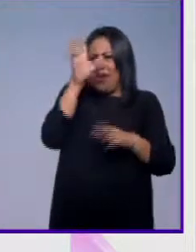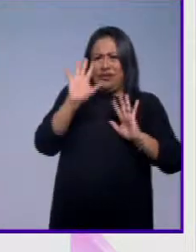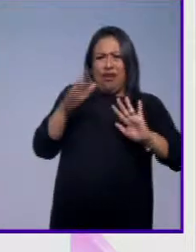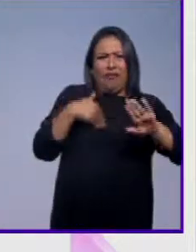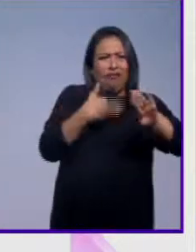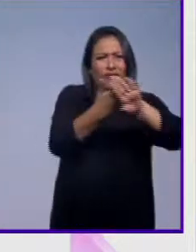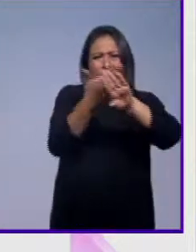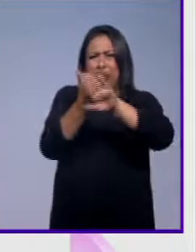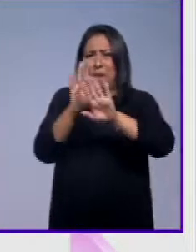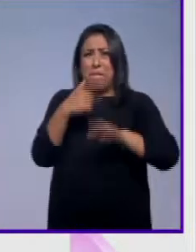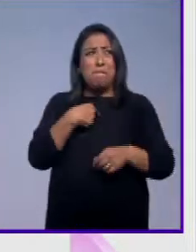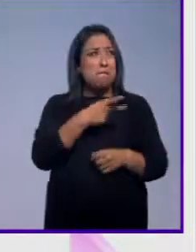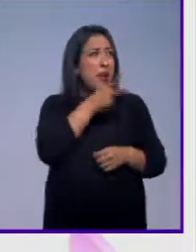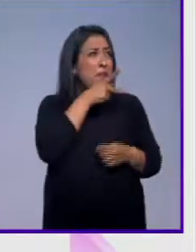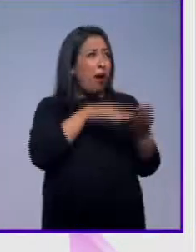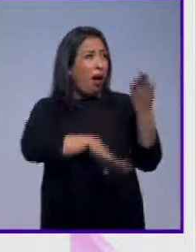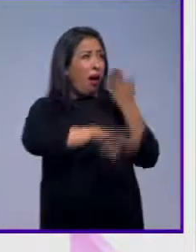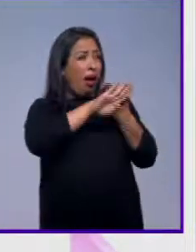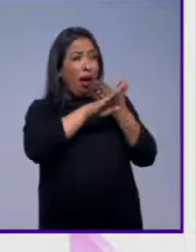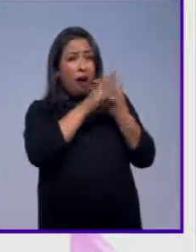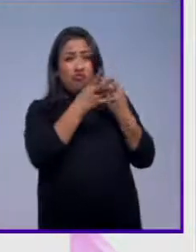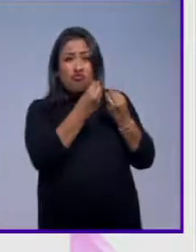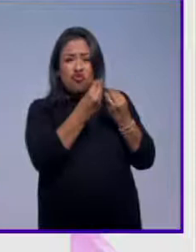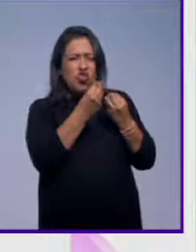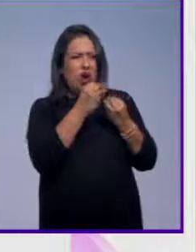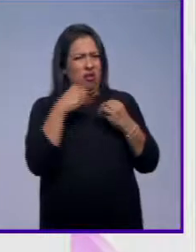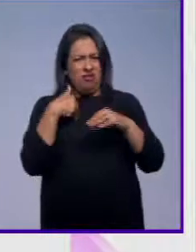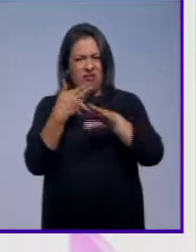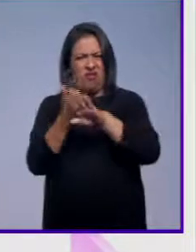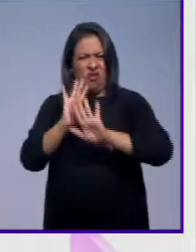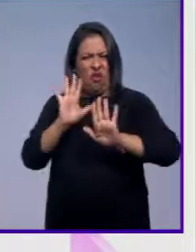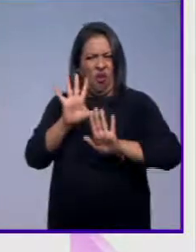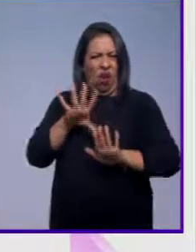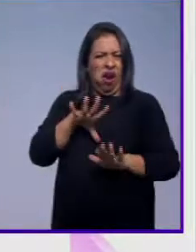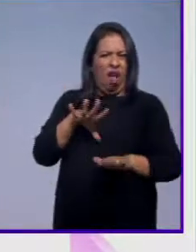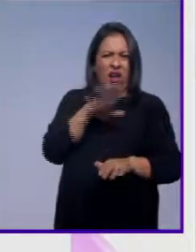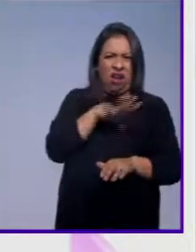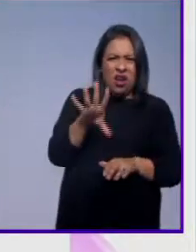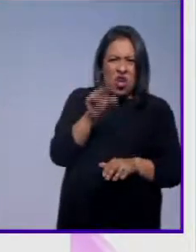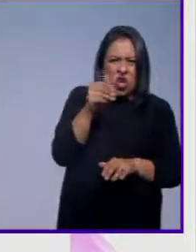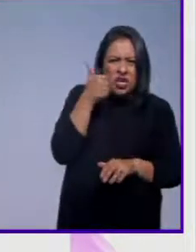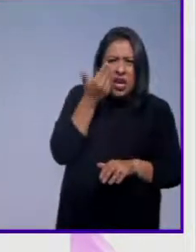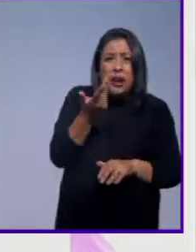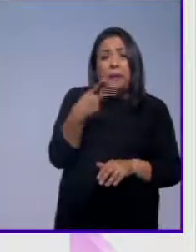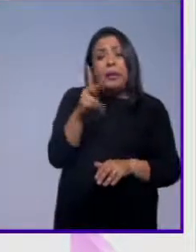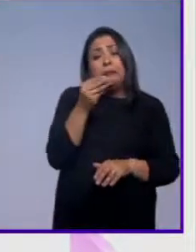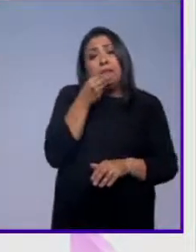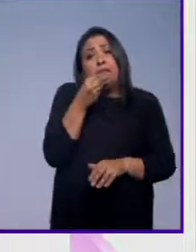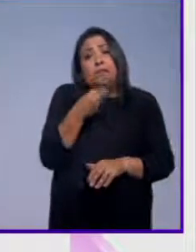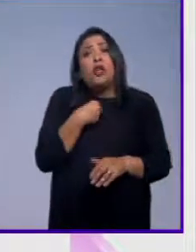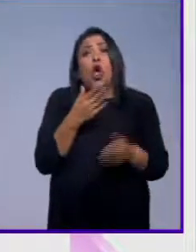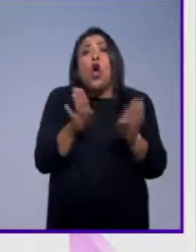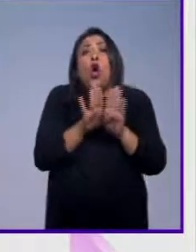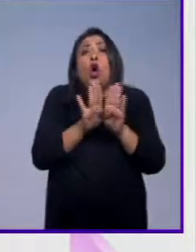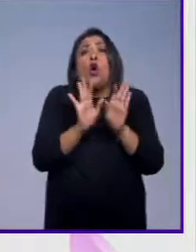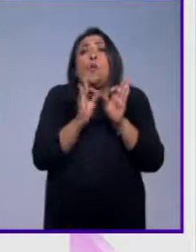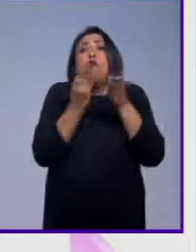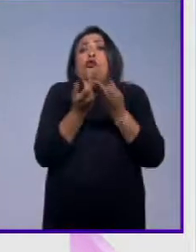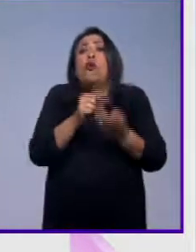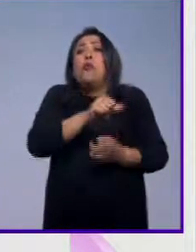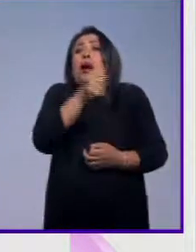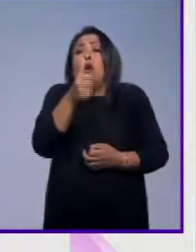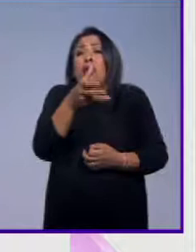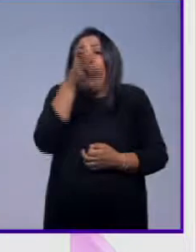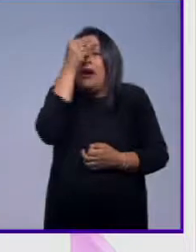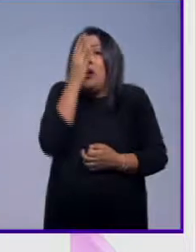reproducir el modelo de su papá que les hizo tanto daño emocional o físico pero no tienen otro modelo para hacer hombres eso es súper difícil